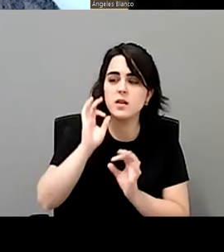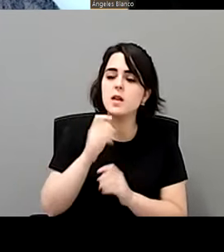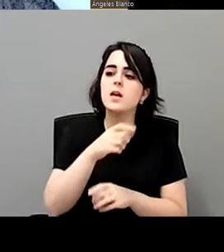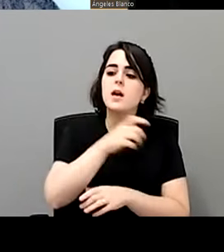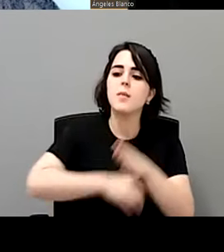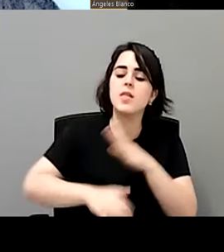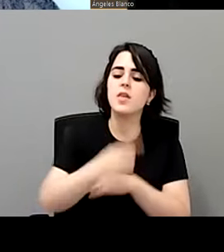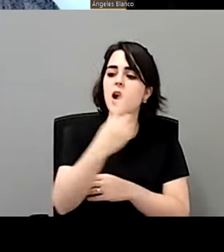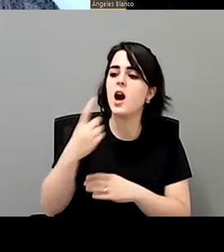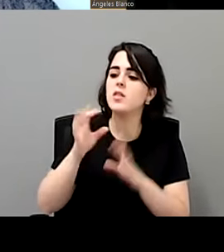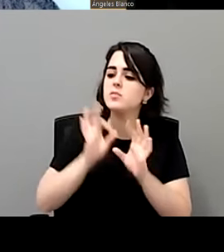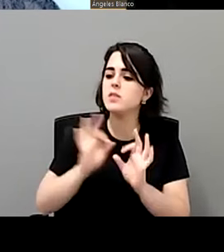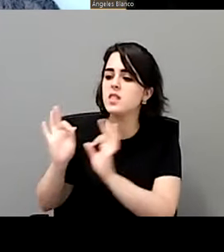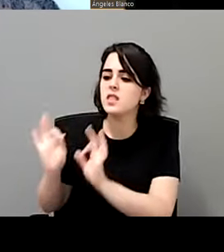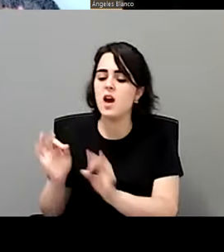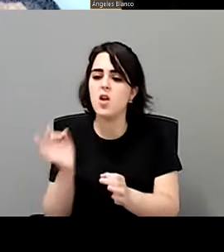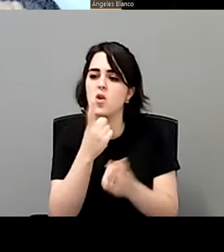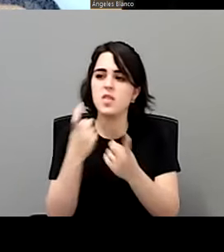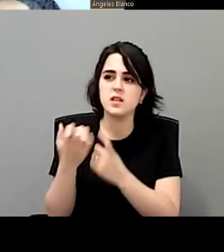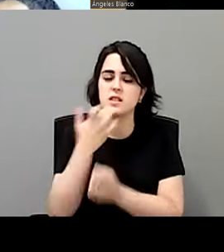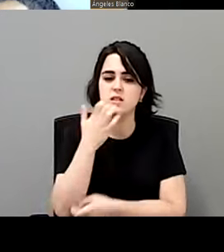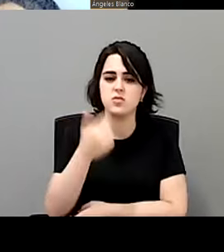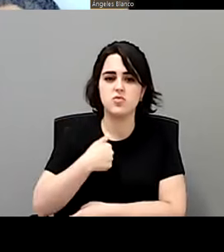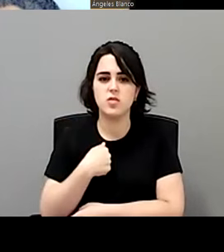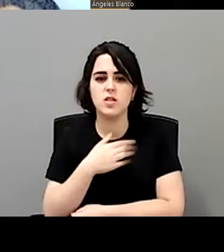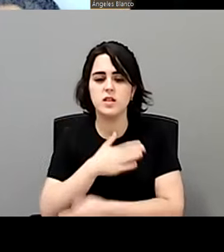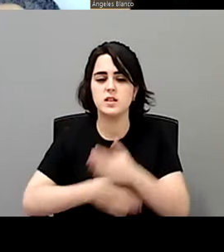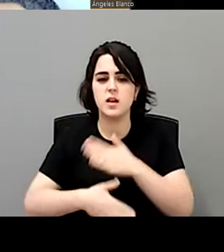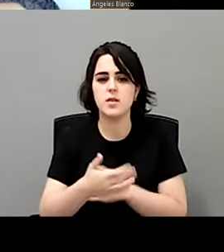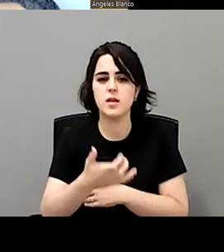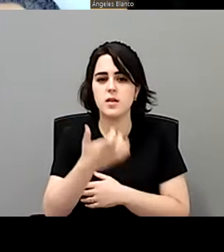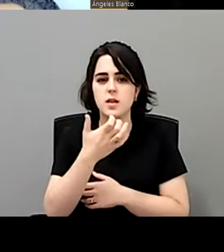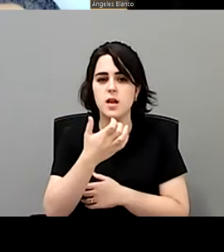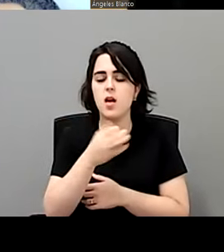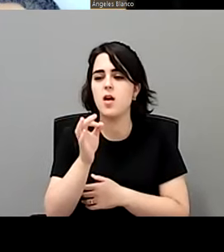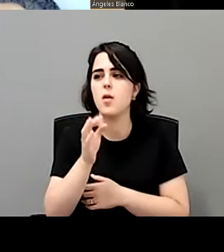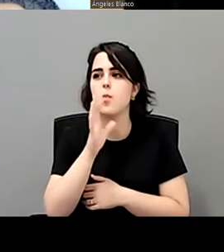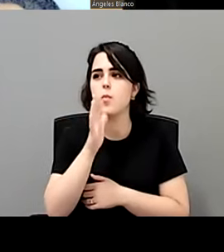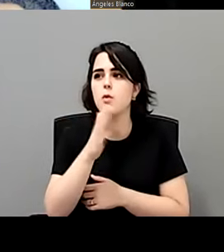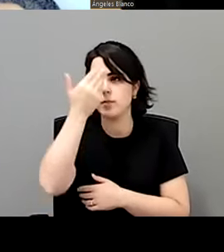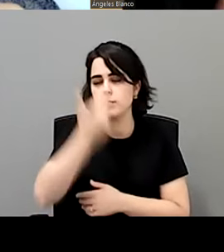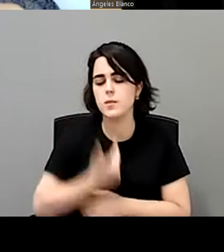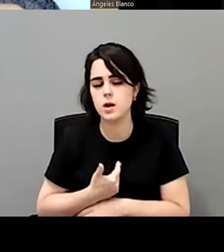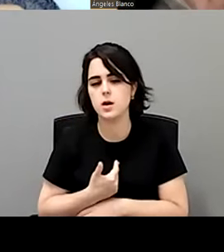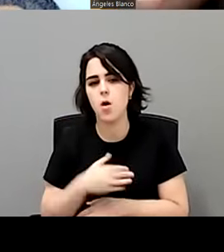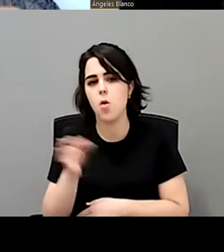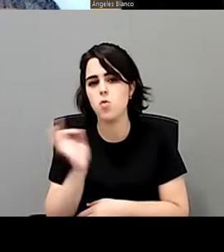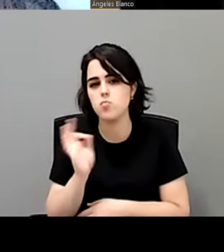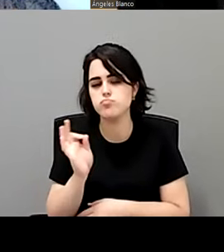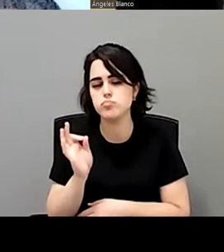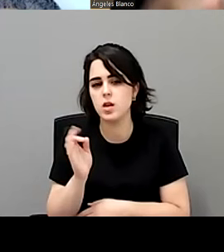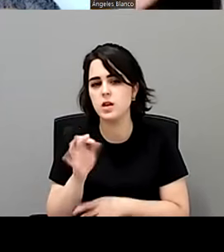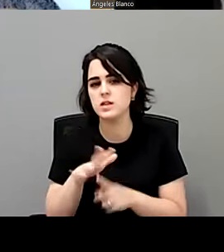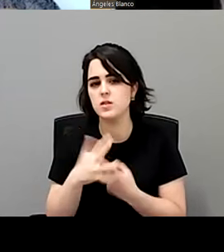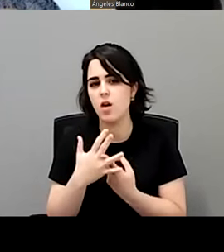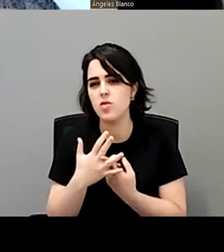puede necesitar o precisar cuando yo tengo una discapacidad, una pluridiscapacidad por parálisis cerebral o